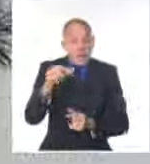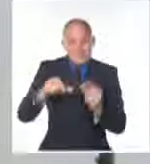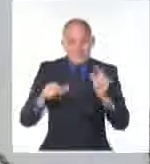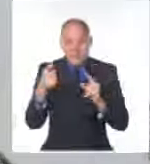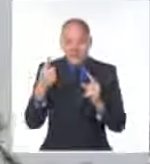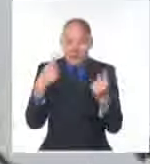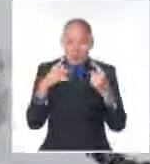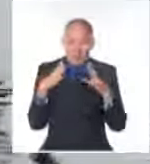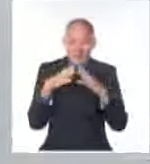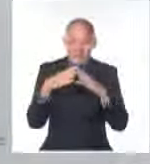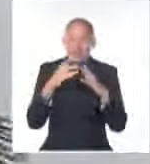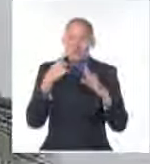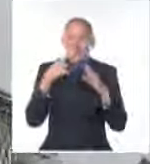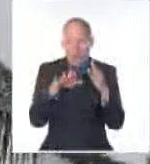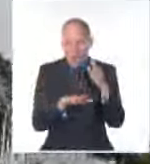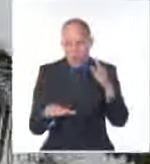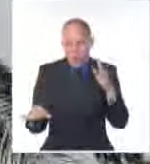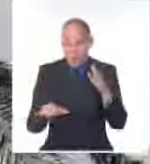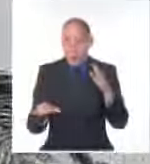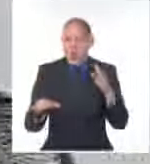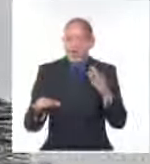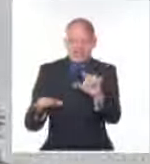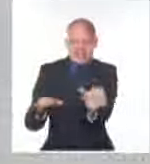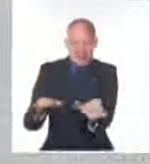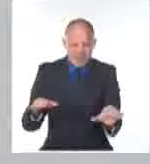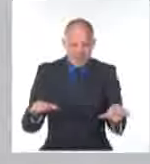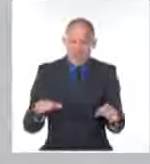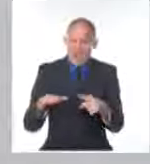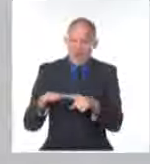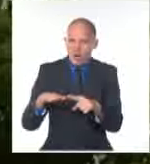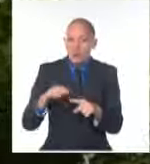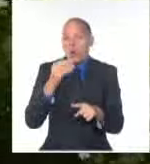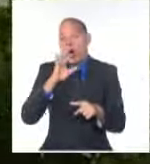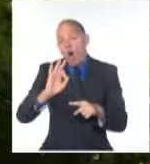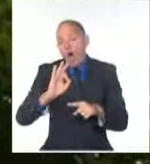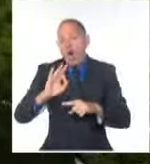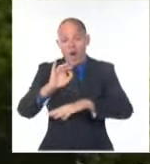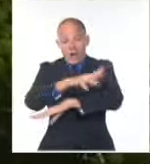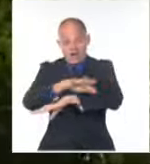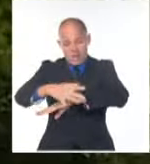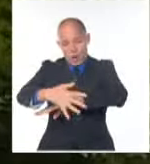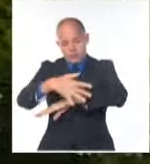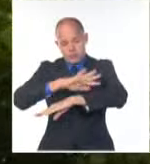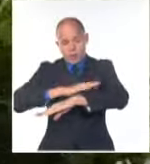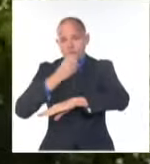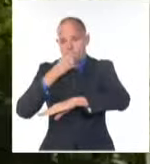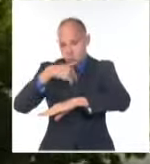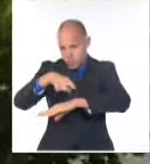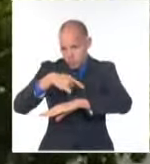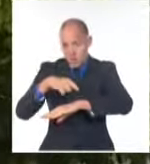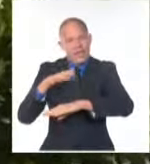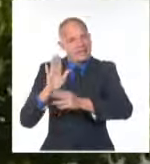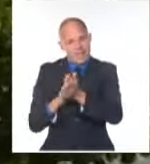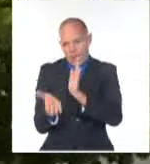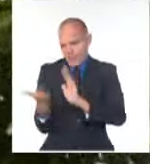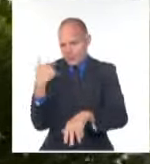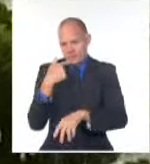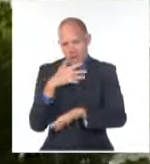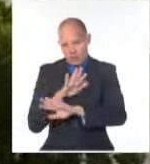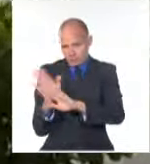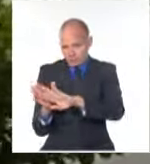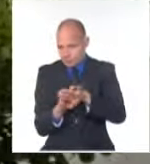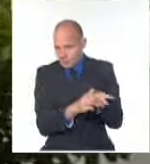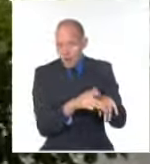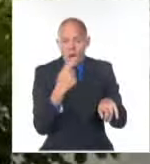Residen en zonas bajas proclives a inundaciones por penetración del mar o intensas lluvias se le aseguró a la población los